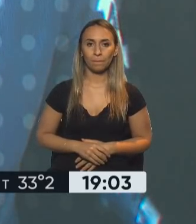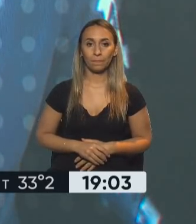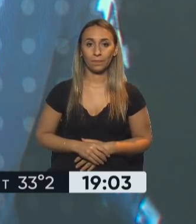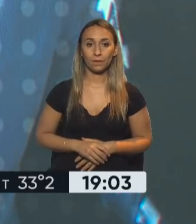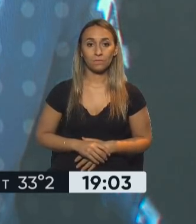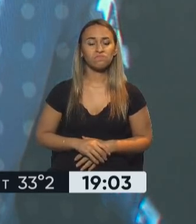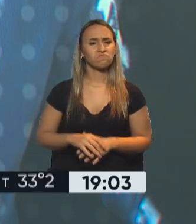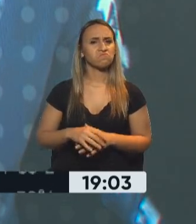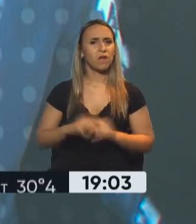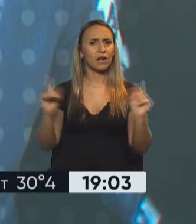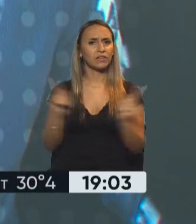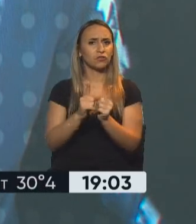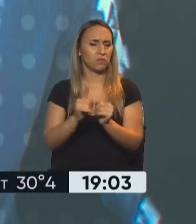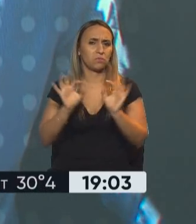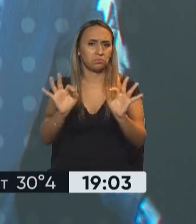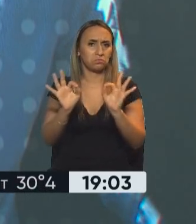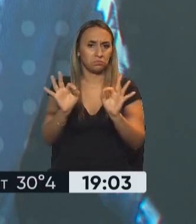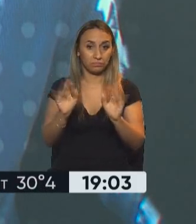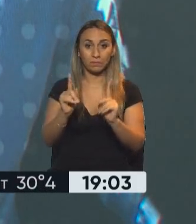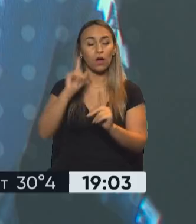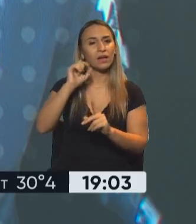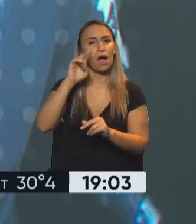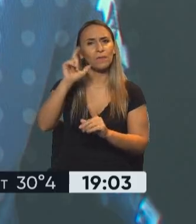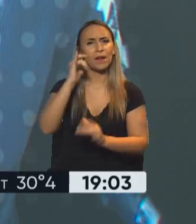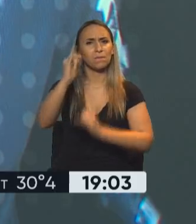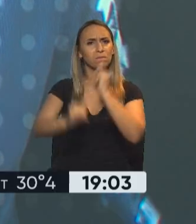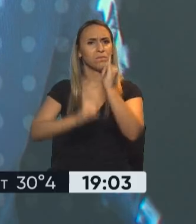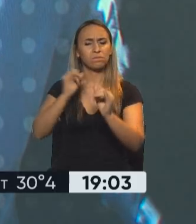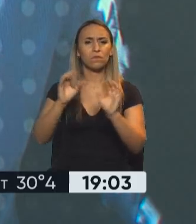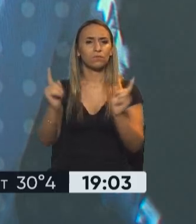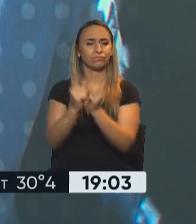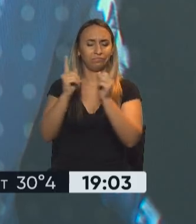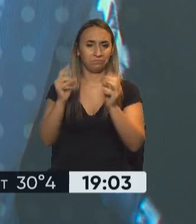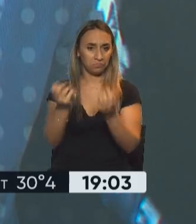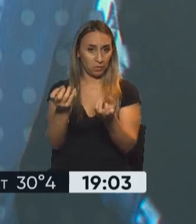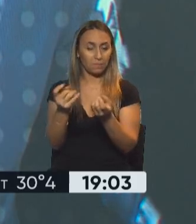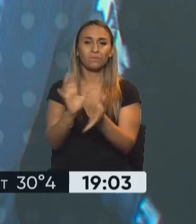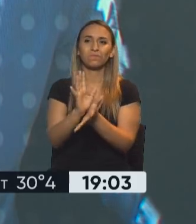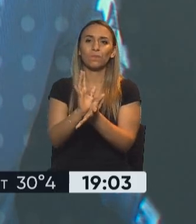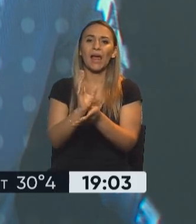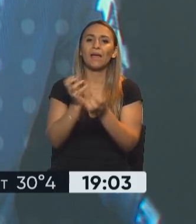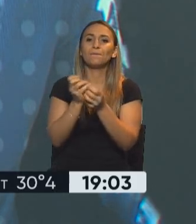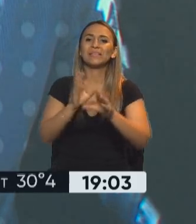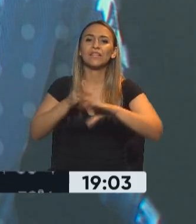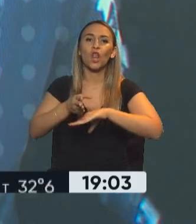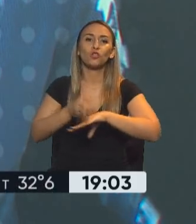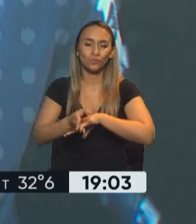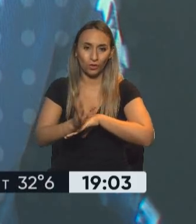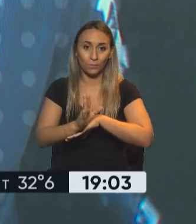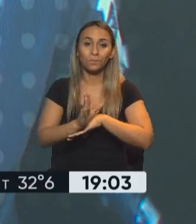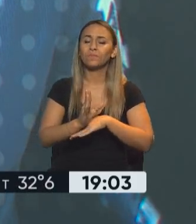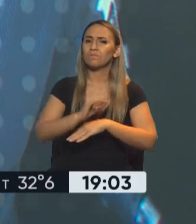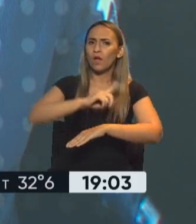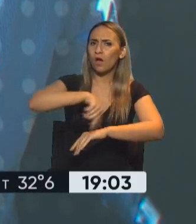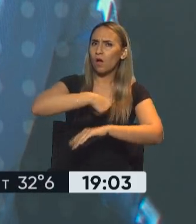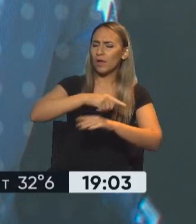Un buen resumen de Gabriel Gamarra que nos sirve de introducción allí en el lugar, en Dolores. Claro, pasaron horas, la información empezó